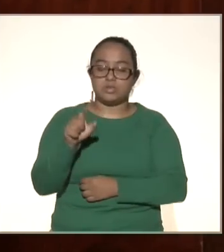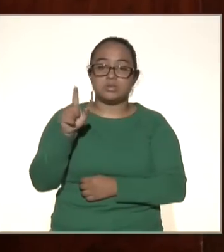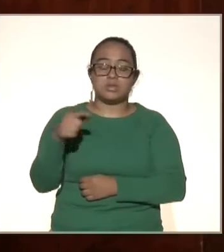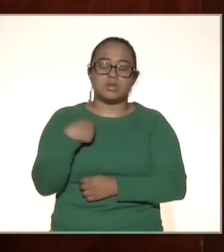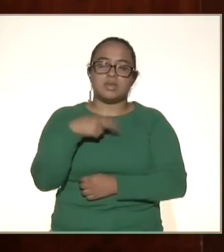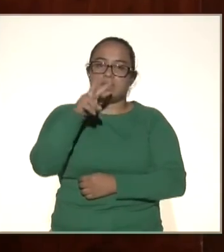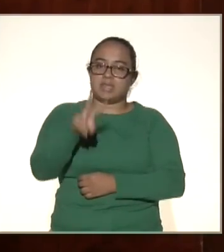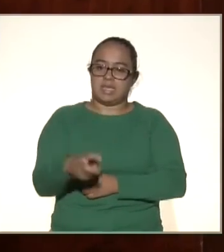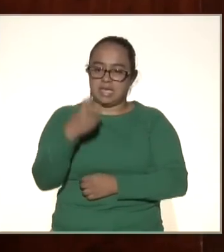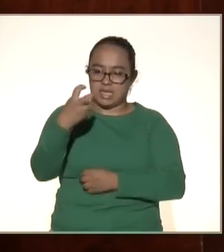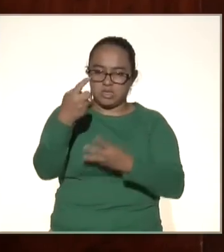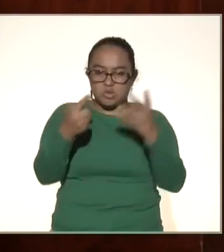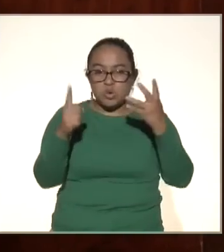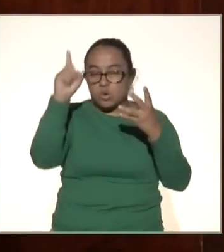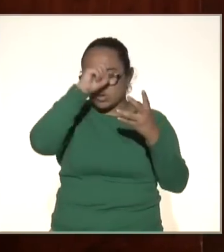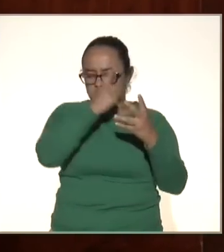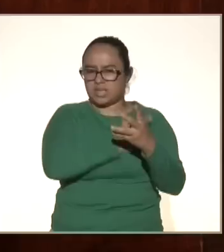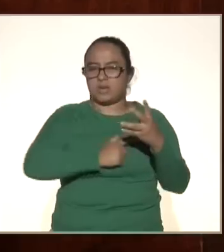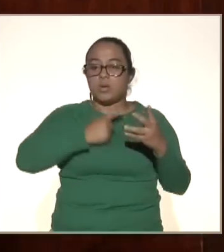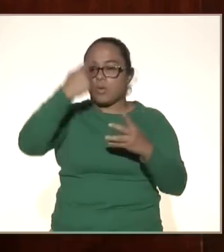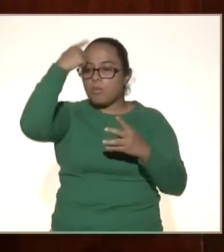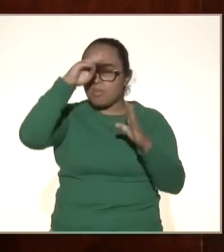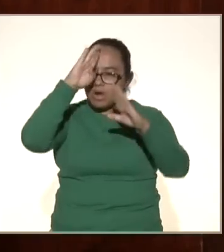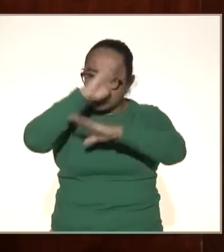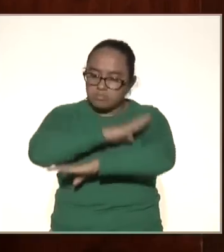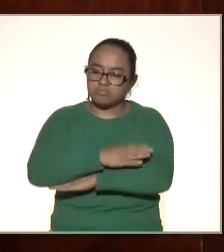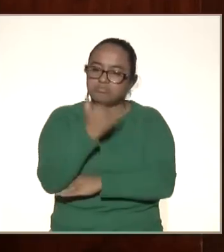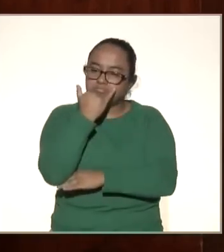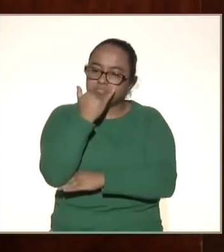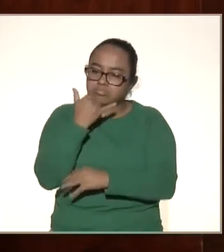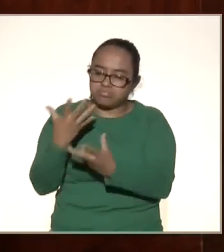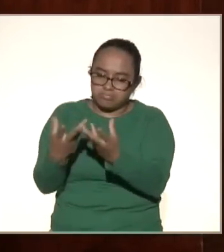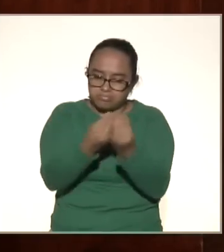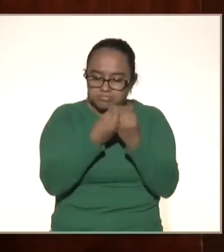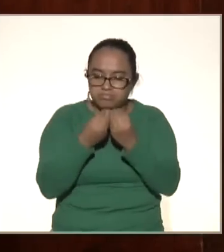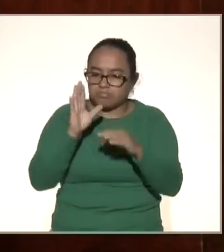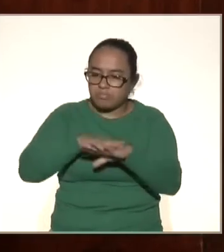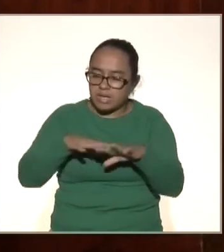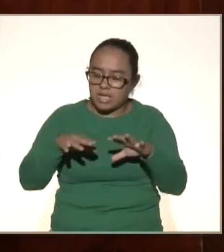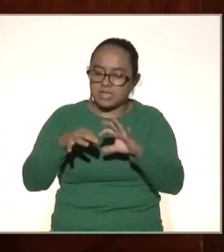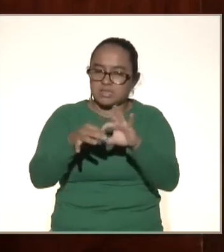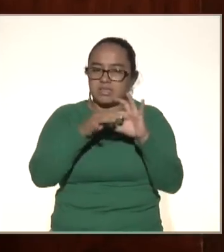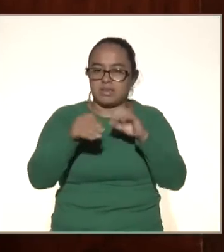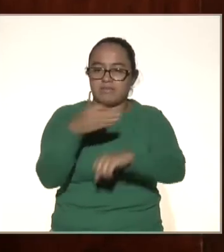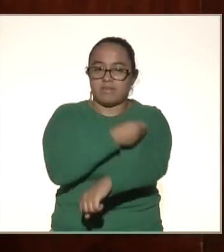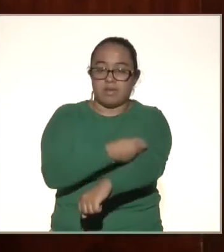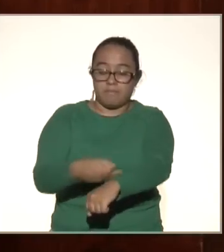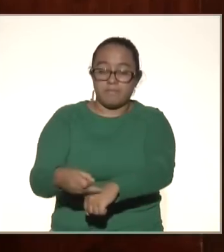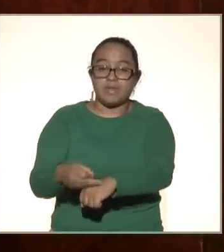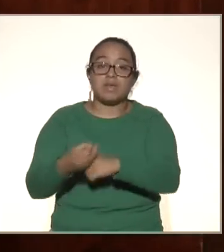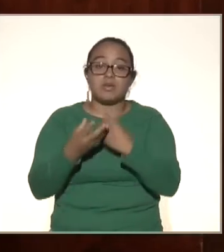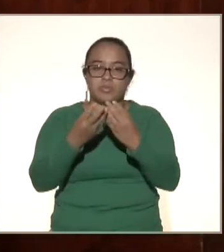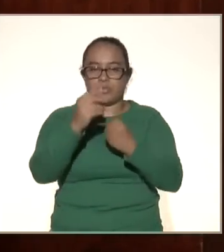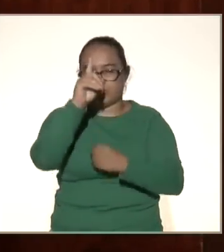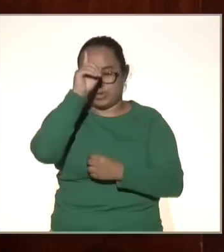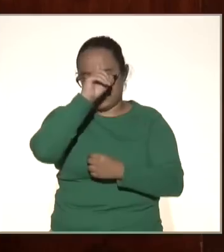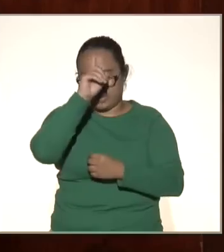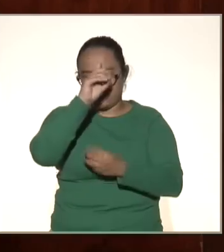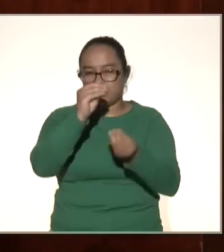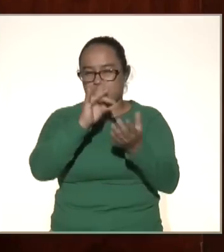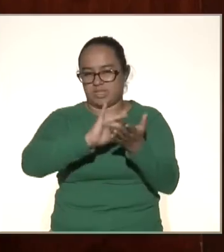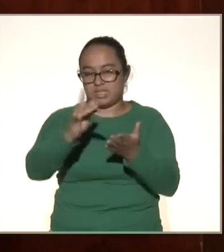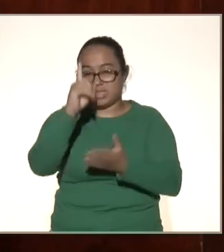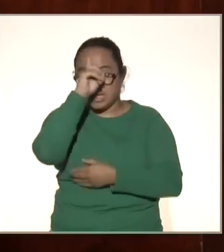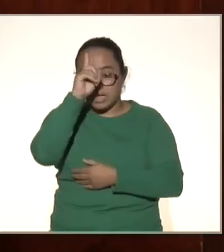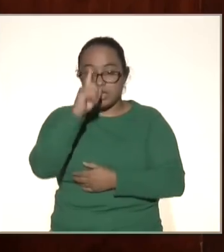me encantaron las opciones y rituales para perdonar, para integrarnos en familia y mover la energía. Muchas gracias por estas recomendaciones. Yo quiero